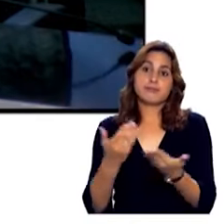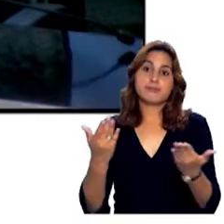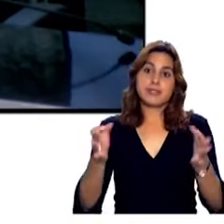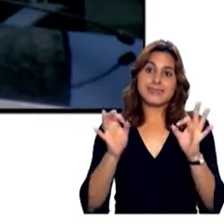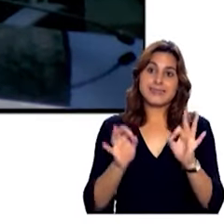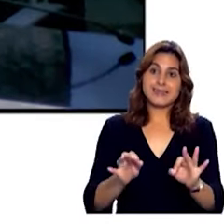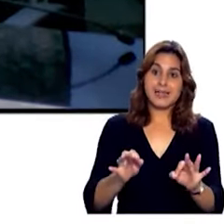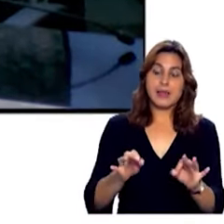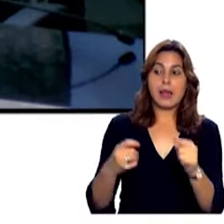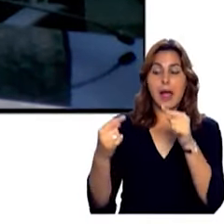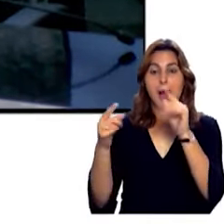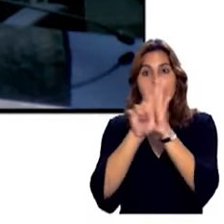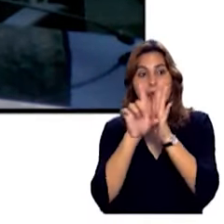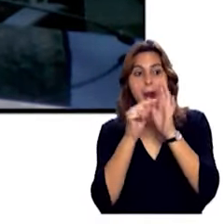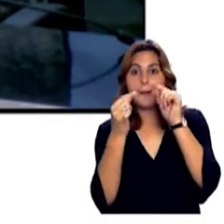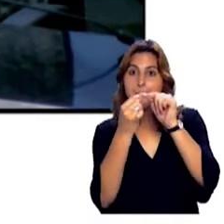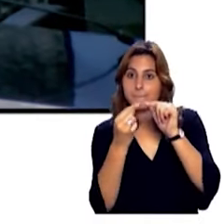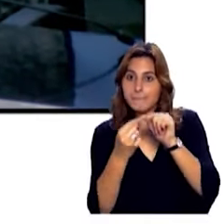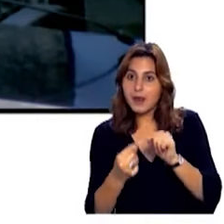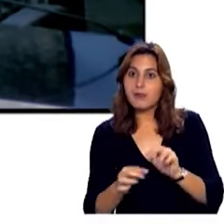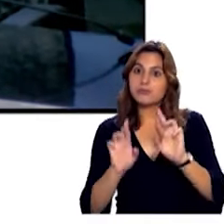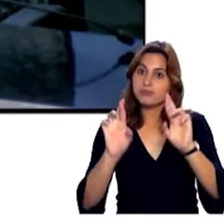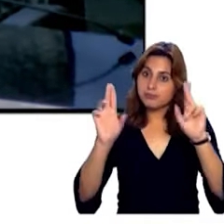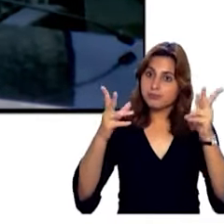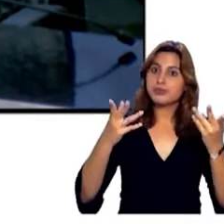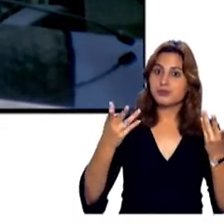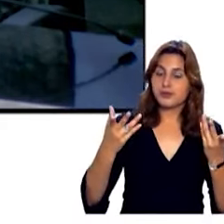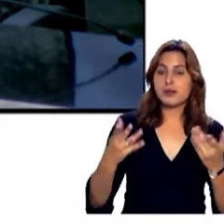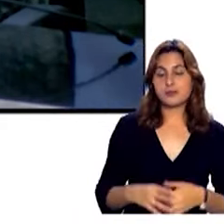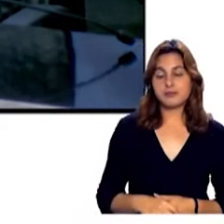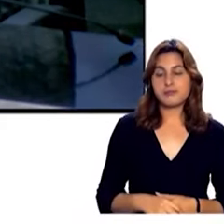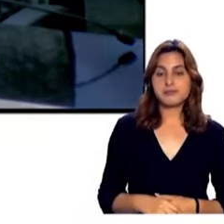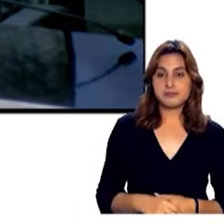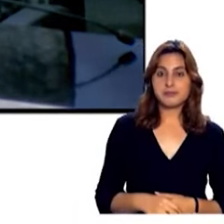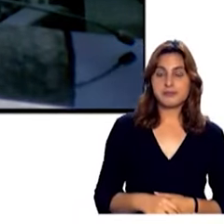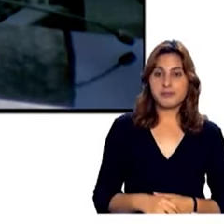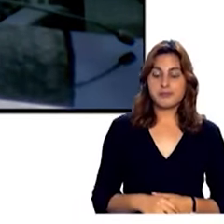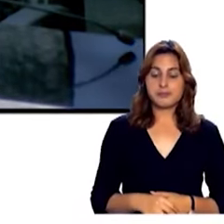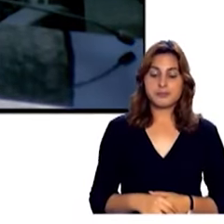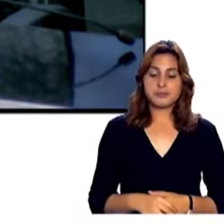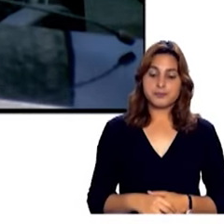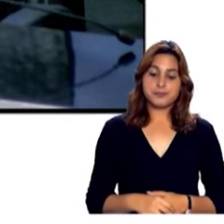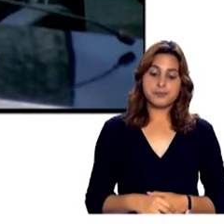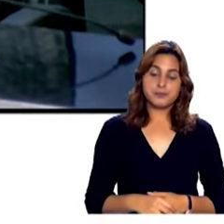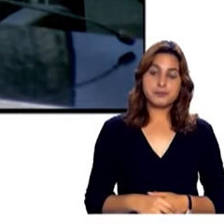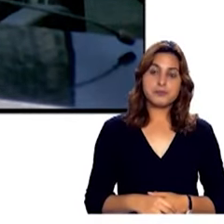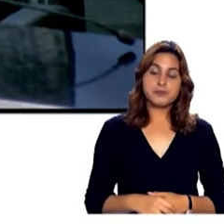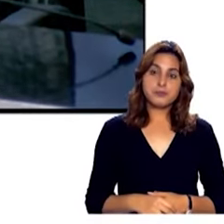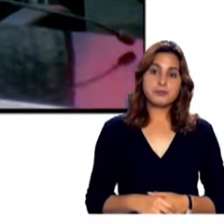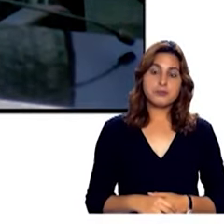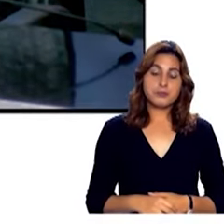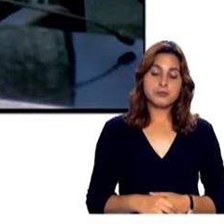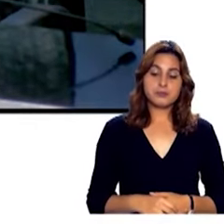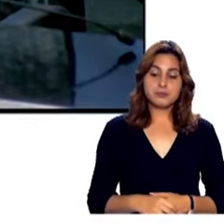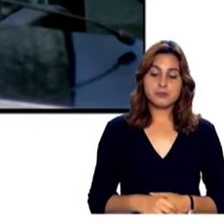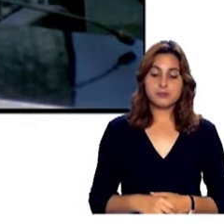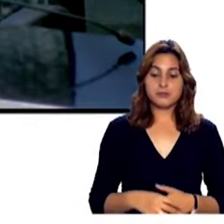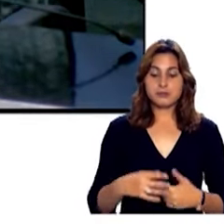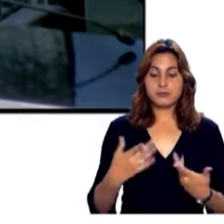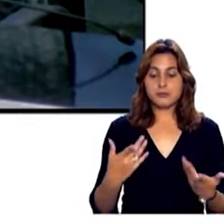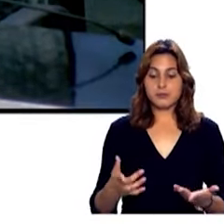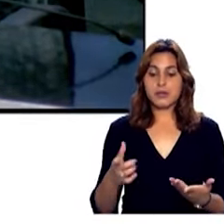para daren filtros primer lugar por unos naturaleza